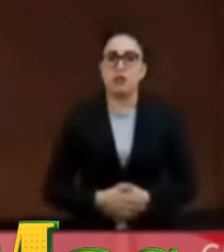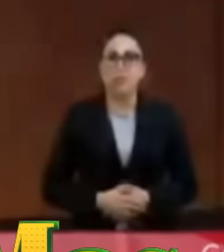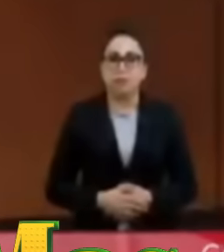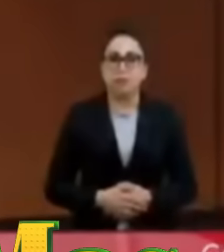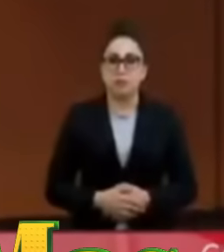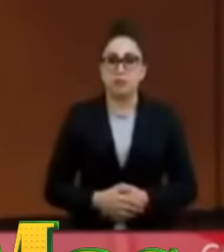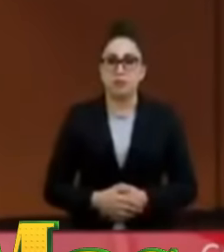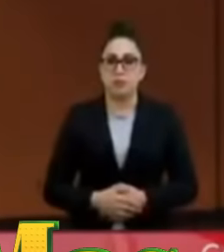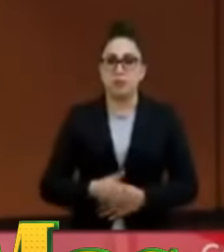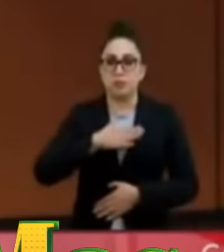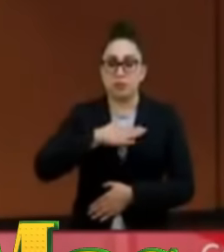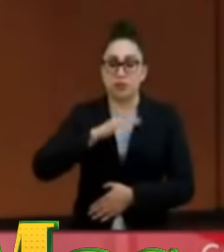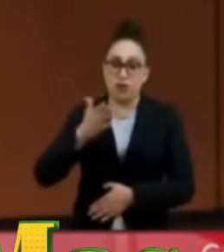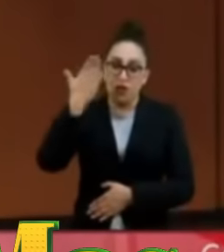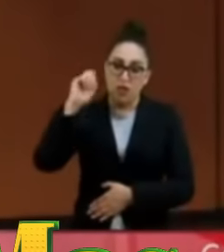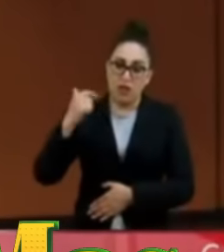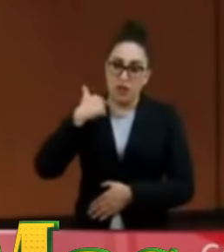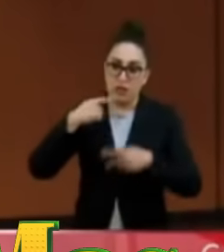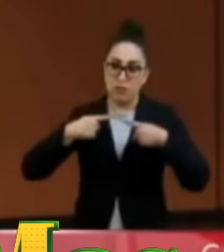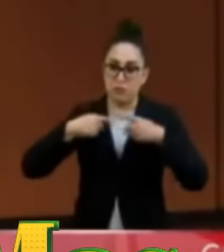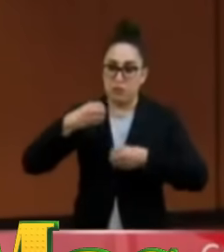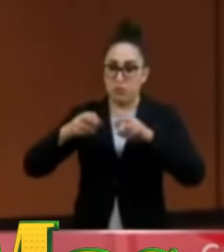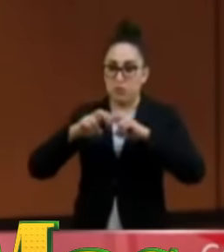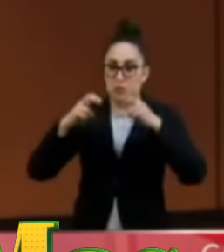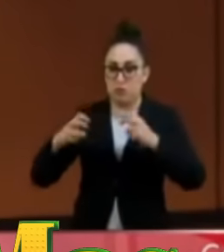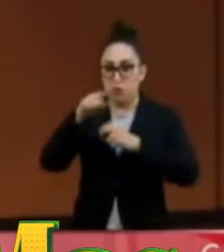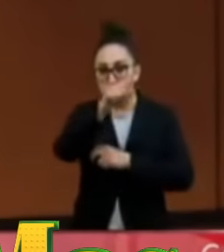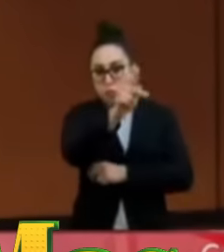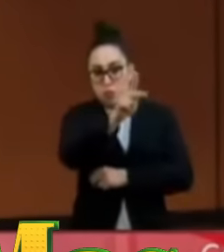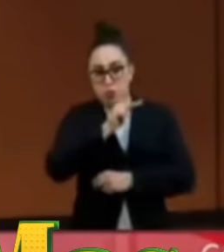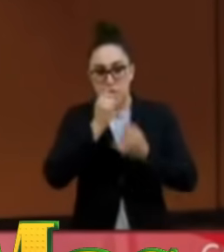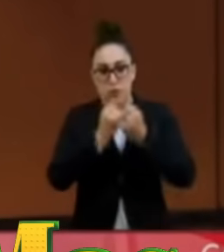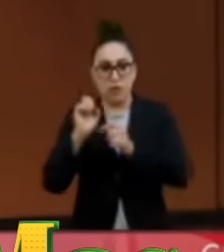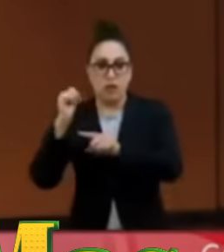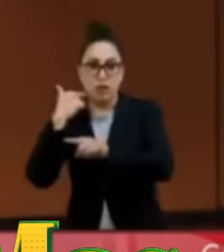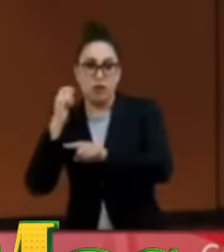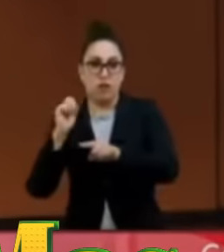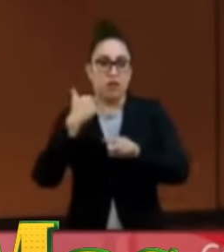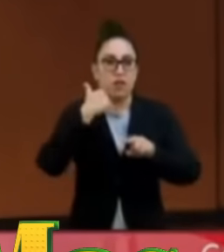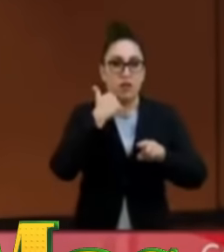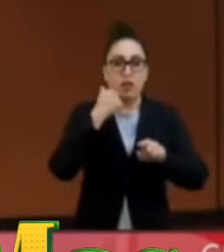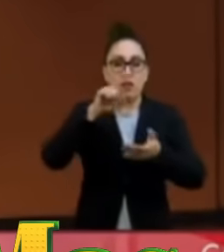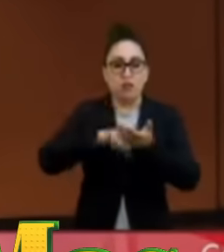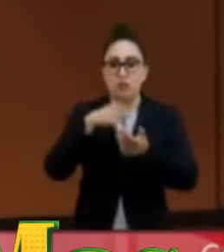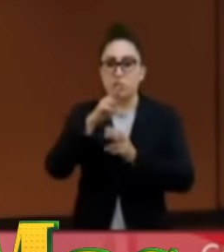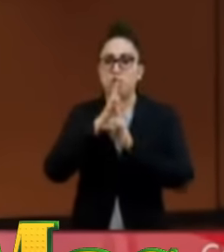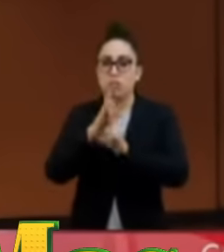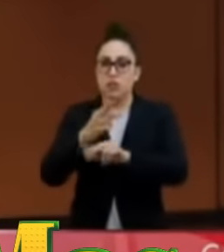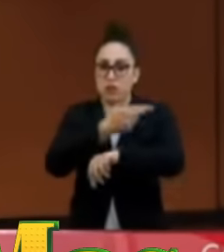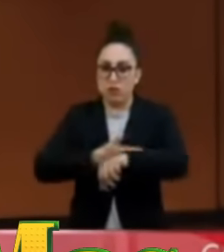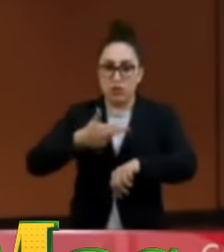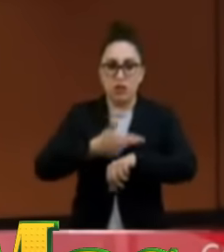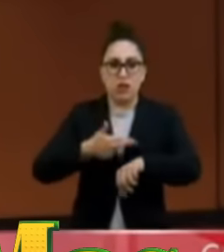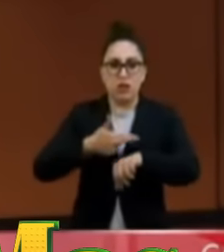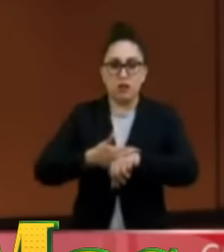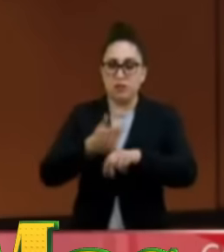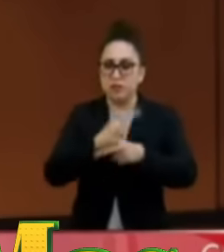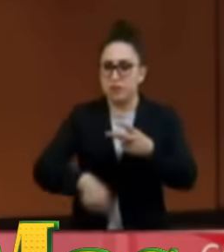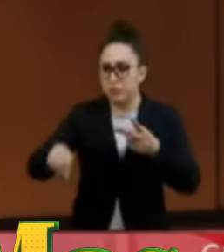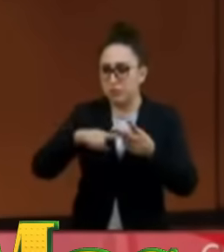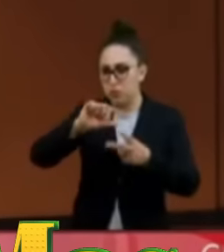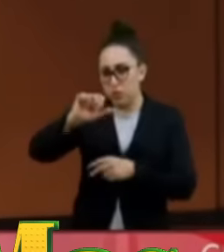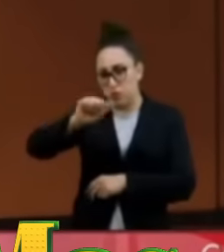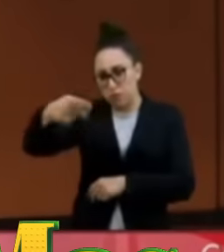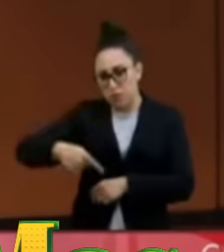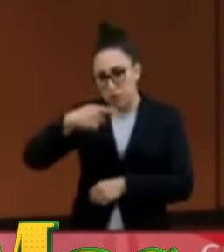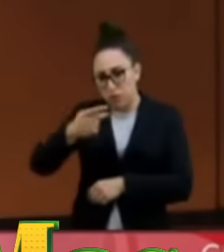magistrado a ex magistrada, le contesto respecto a su primera pregunta, que se la desecho por inconducente. Respecto a la segunda, le